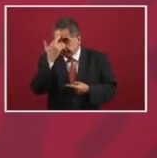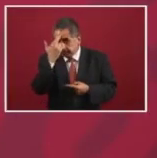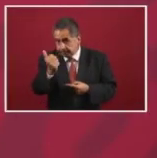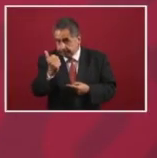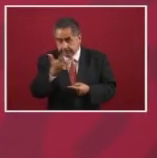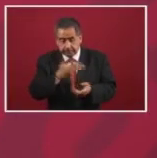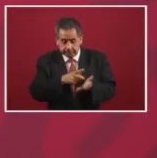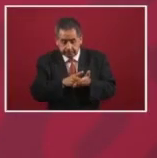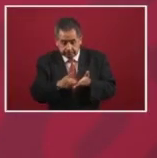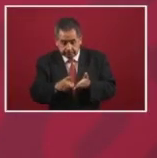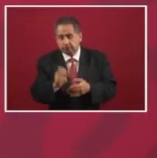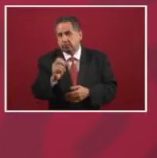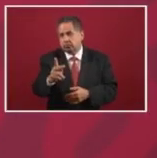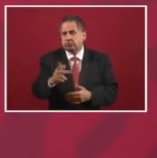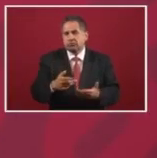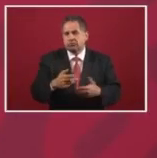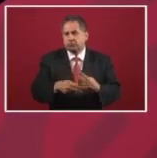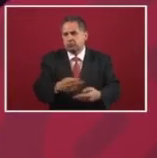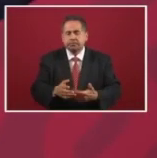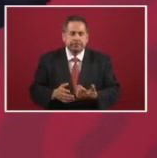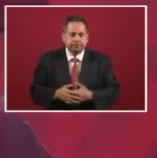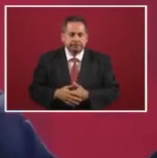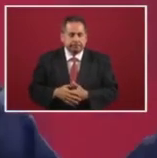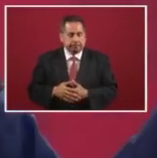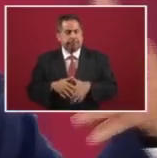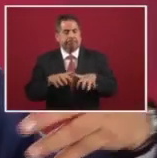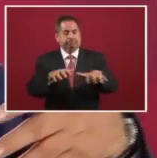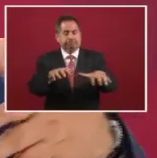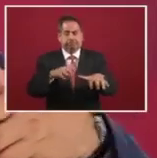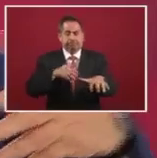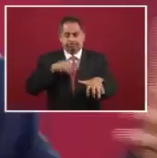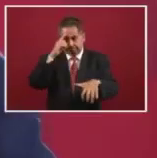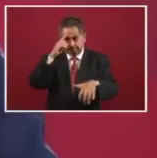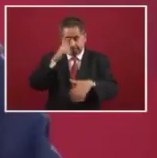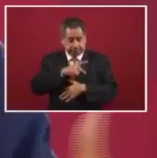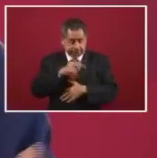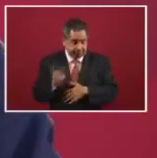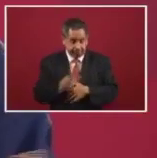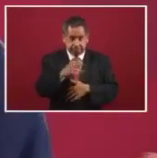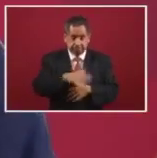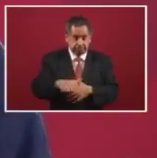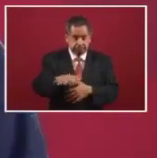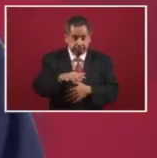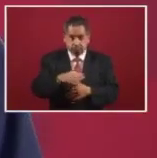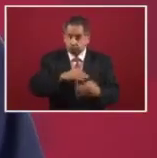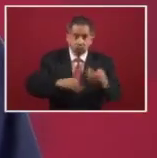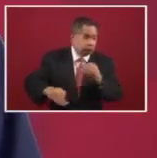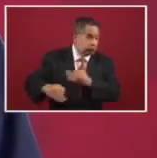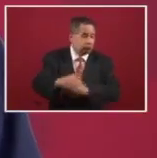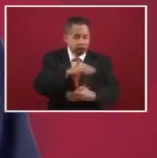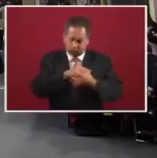derecho. Entonces pregunto, y unánime en contra.